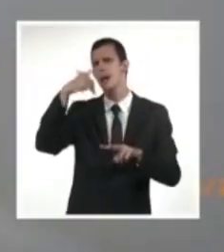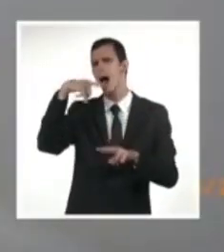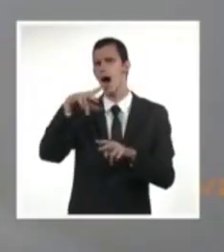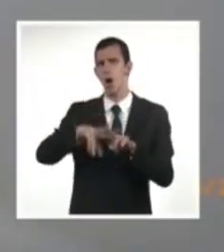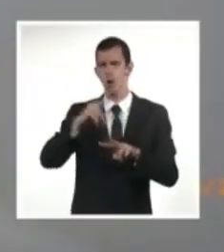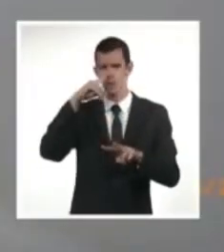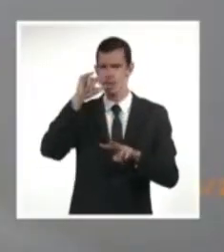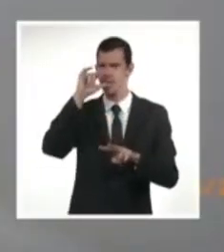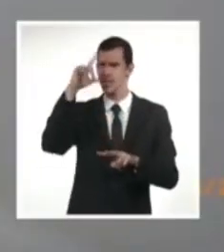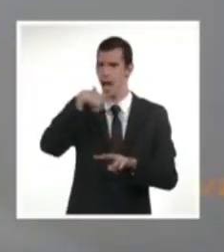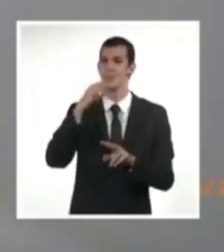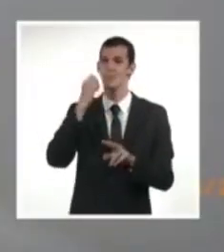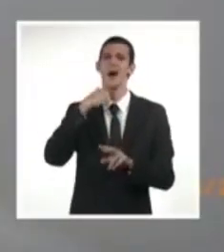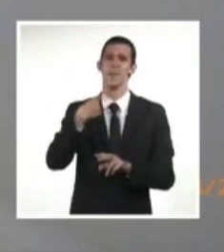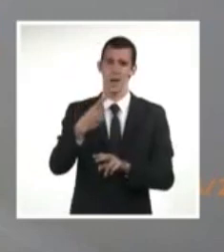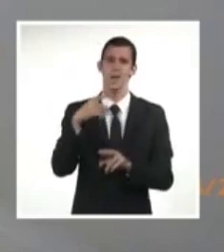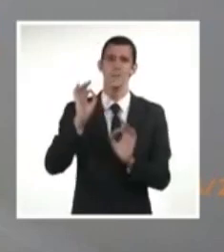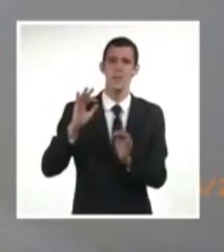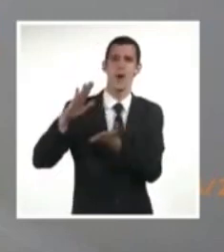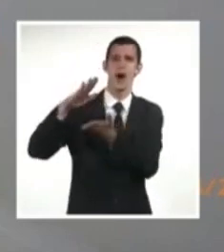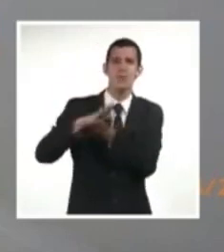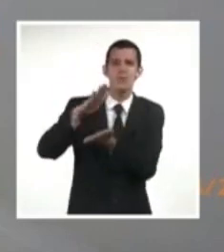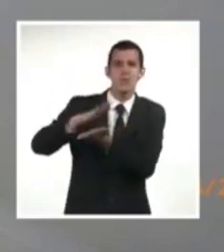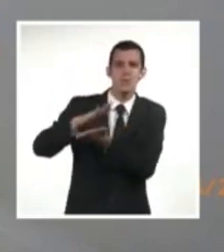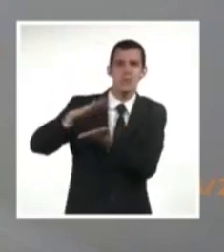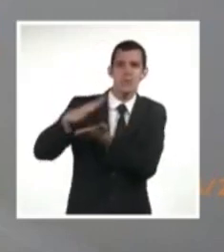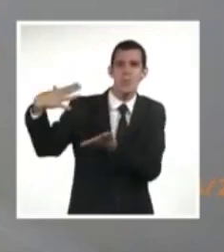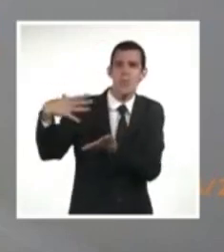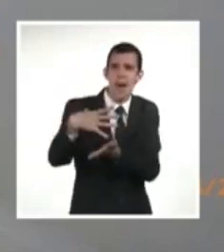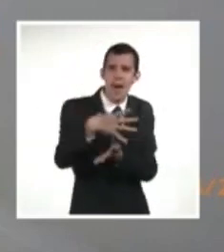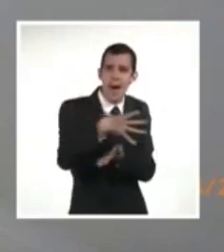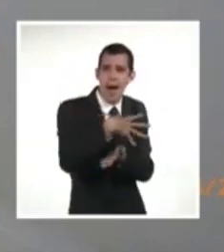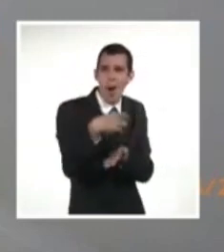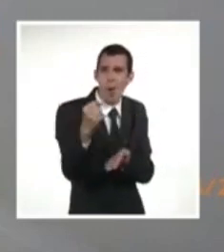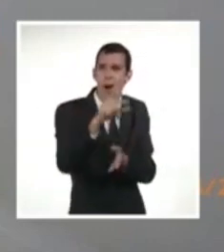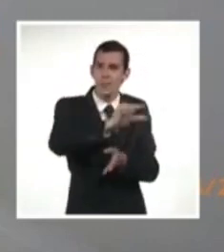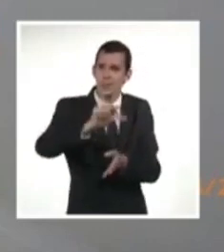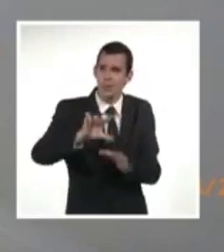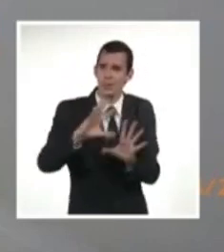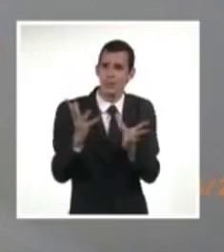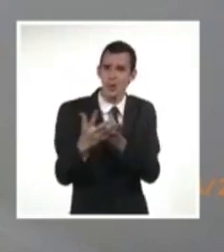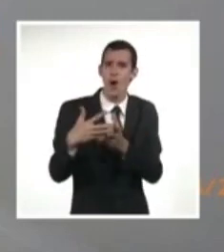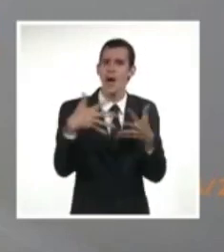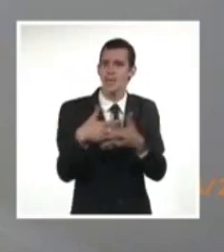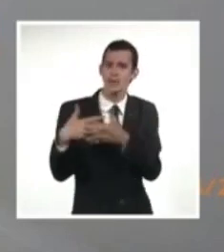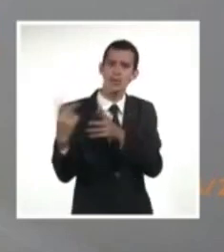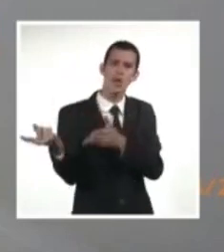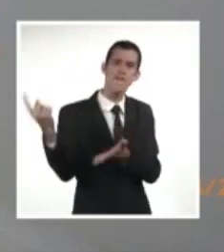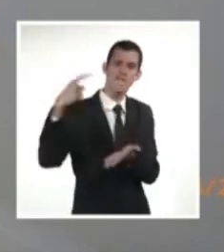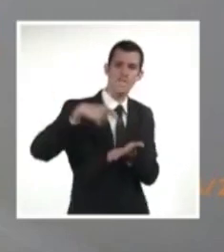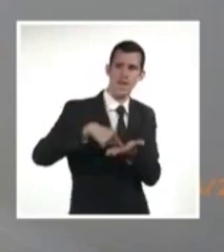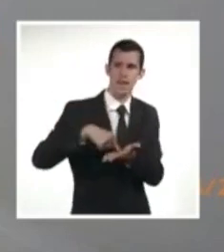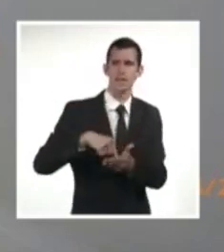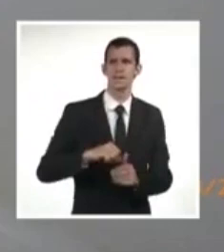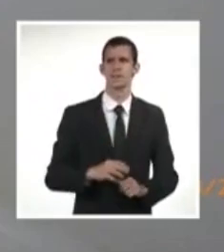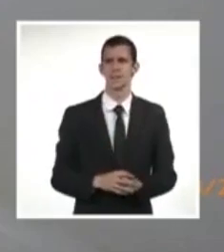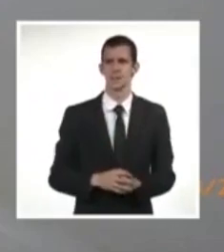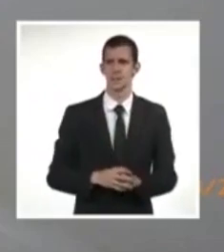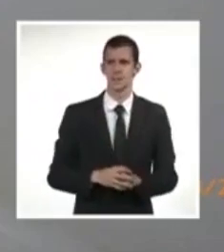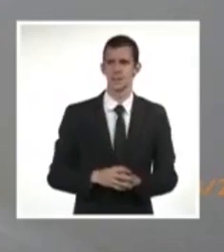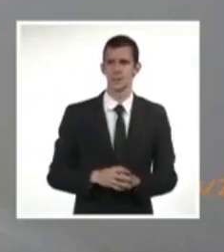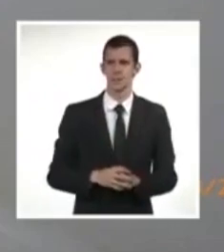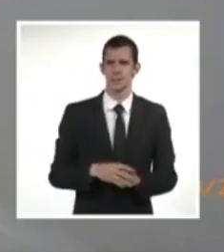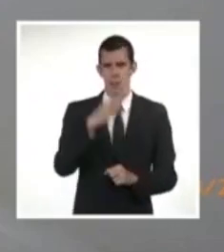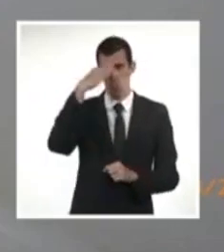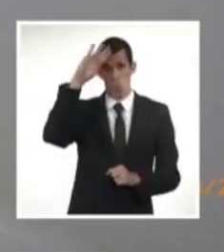que andan fuertemente armados como vimos en uno de los hechos entre esas armas se incluyen